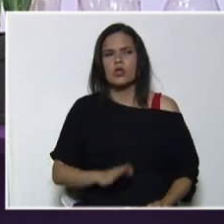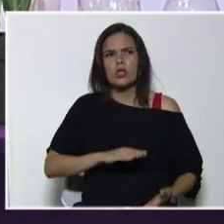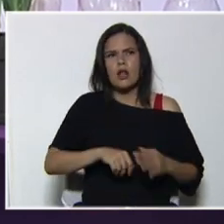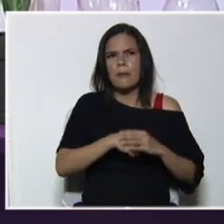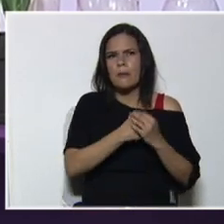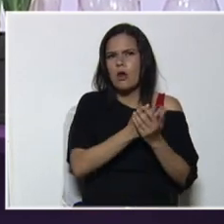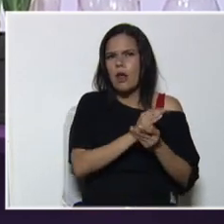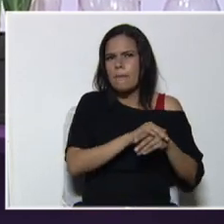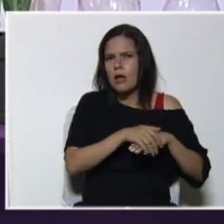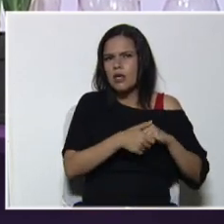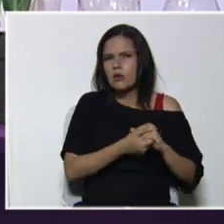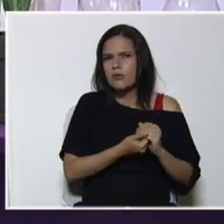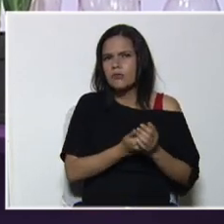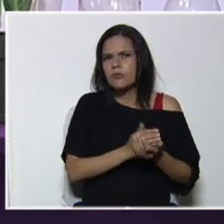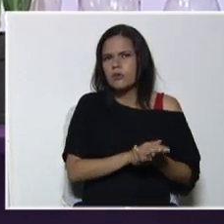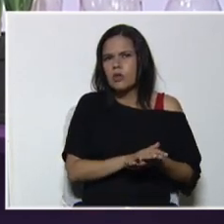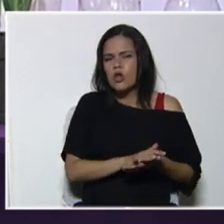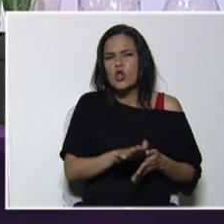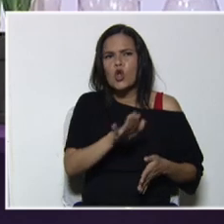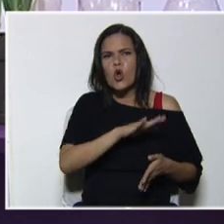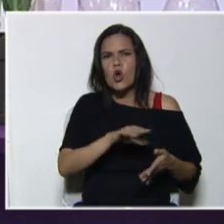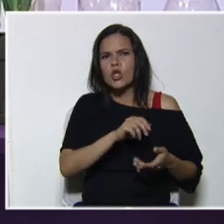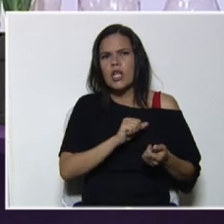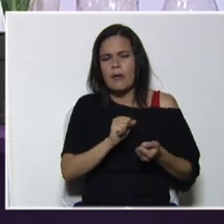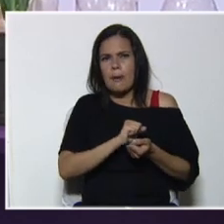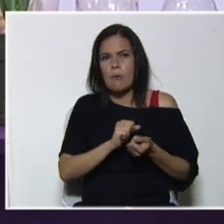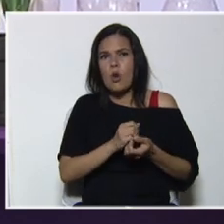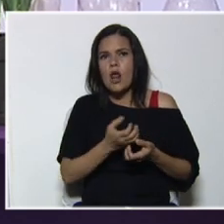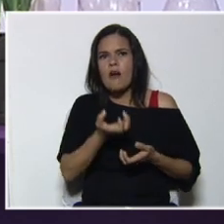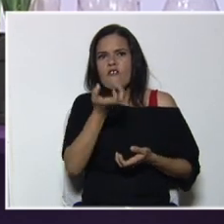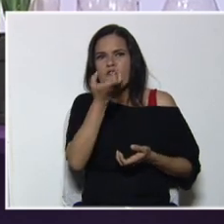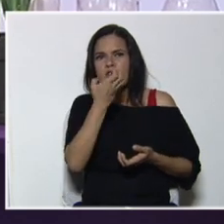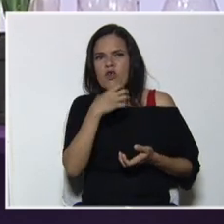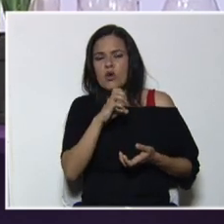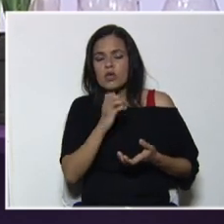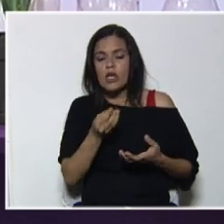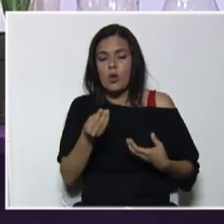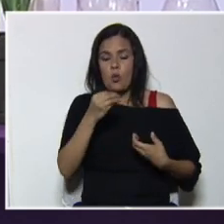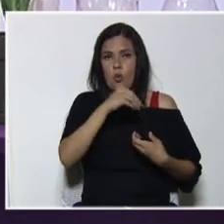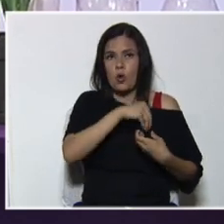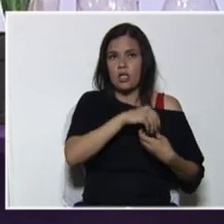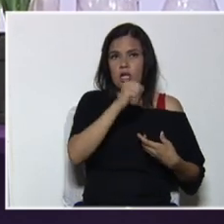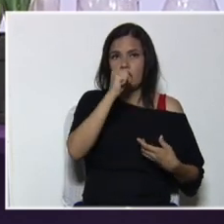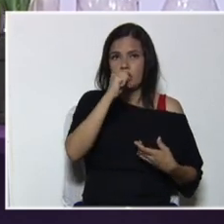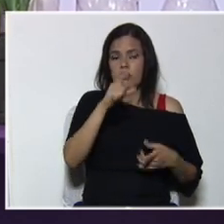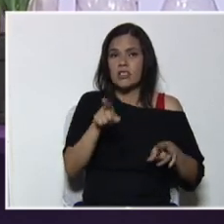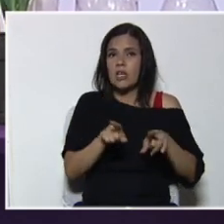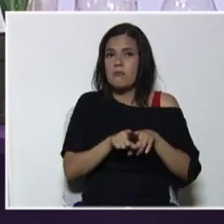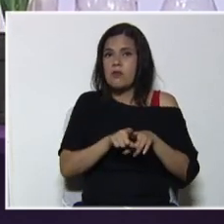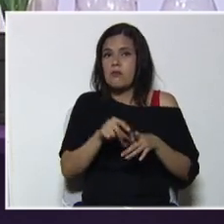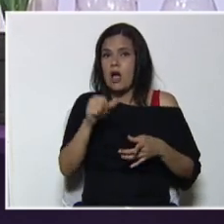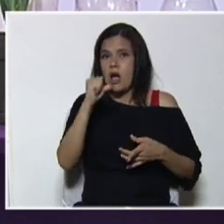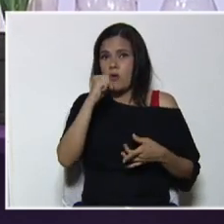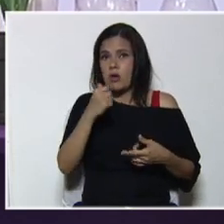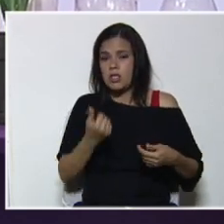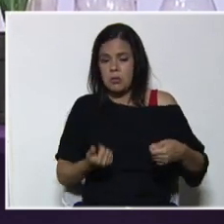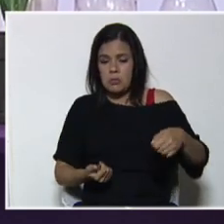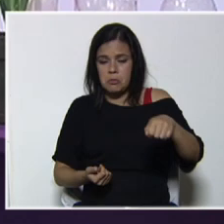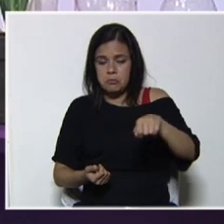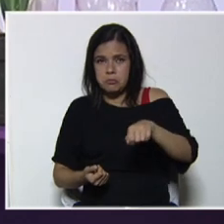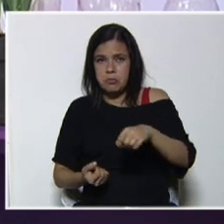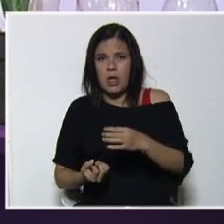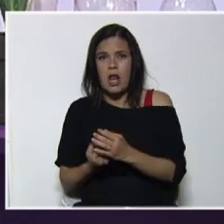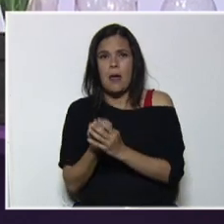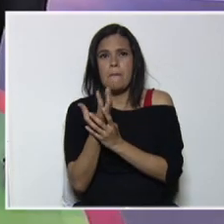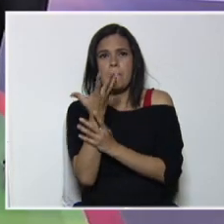manos, donde nos lavamos las manos o donde lavamos esas frutas o verduras, recolectar esa agua y esa misma agua se la podemos agregar a las plantas que